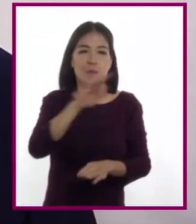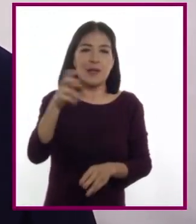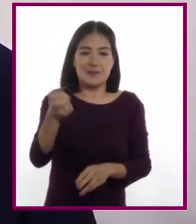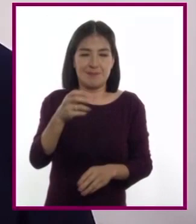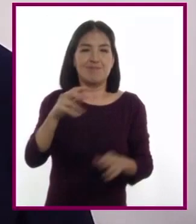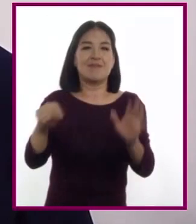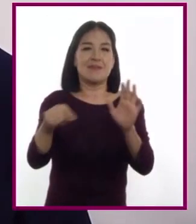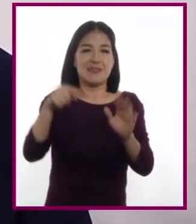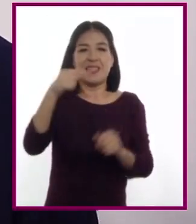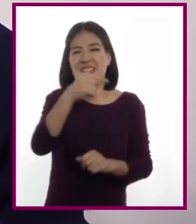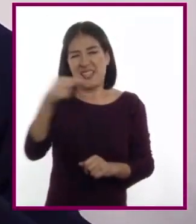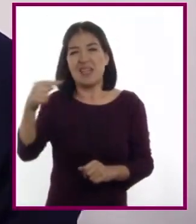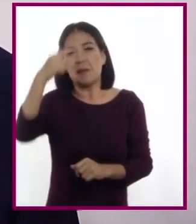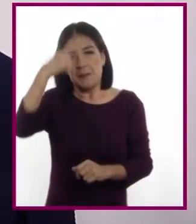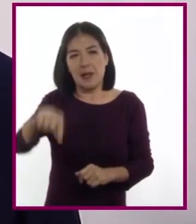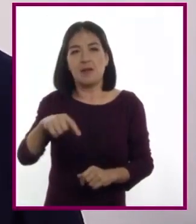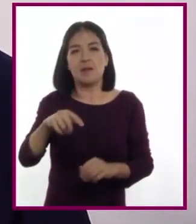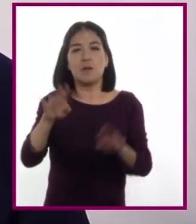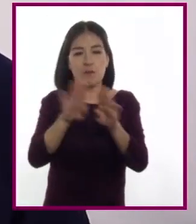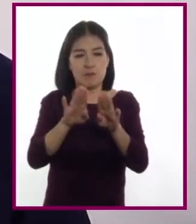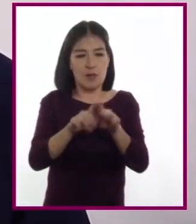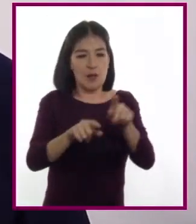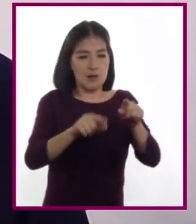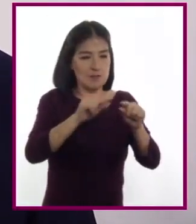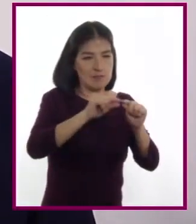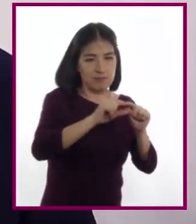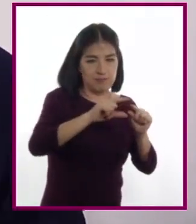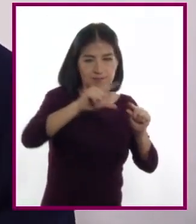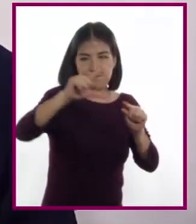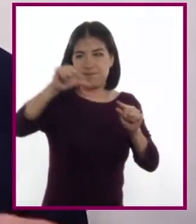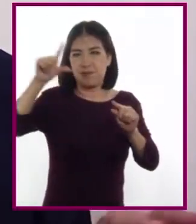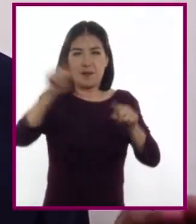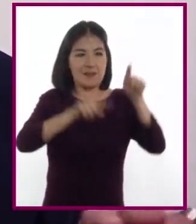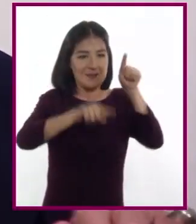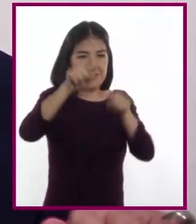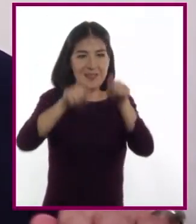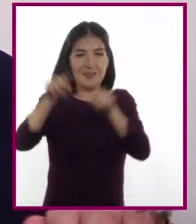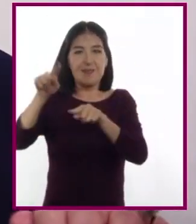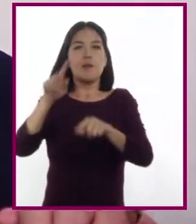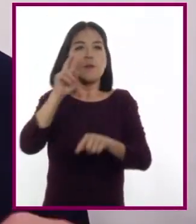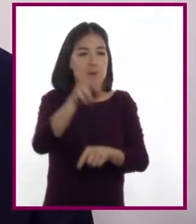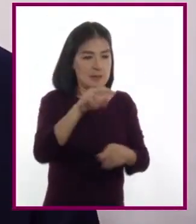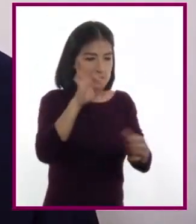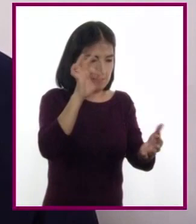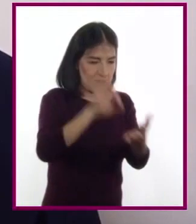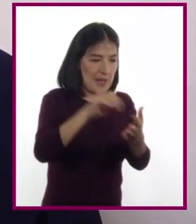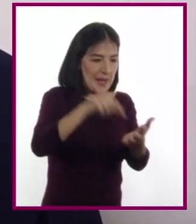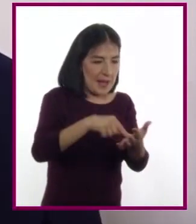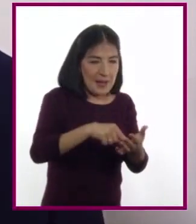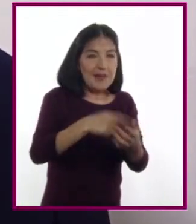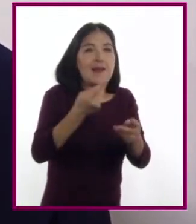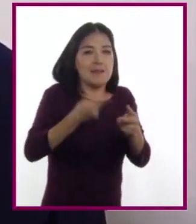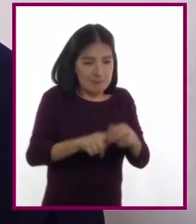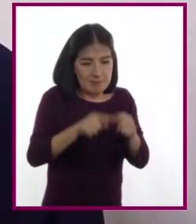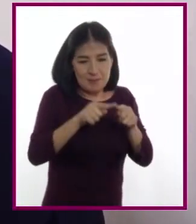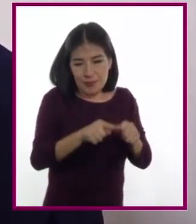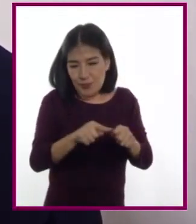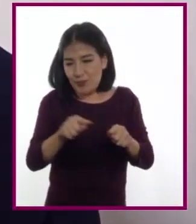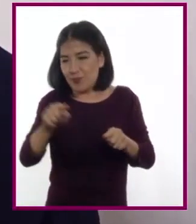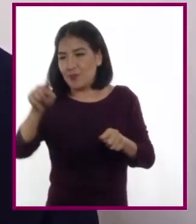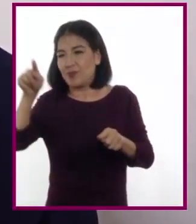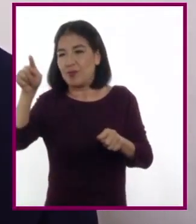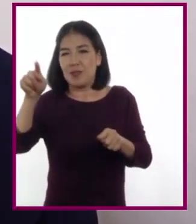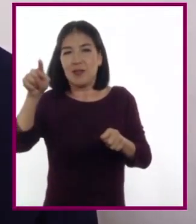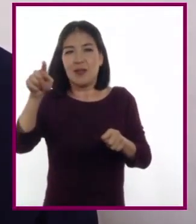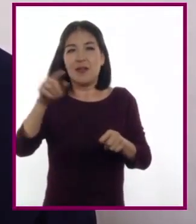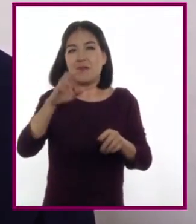eso, para que en la escala que tenemos podamos tener un punto de referencia y aparezcan, pues, las que